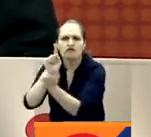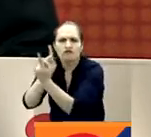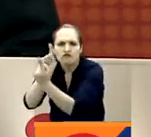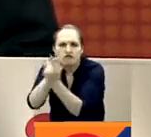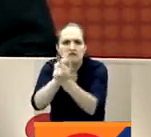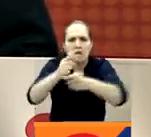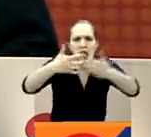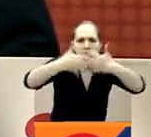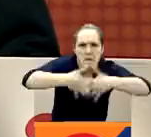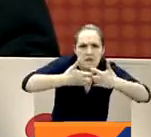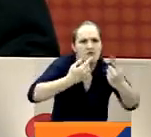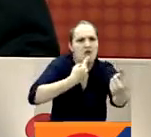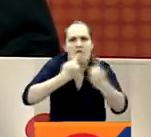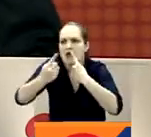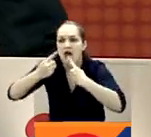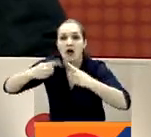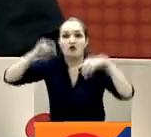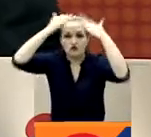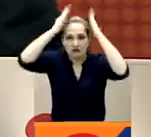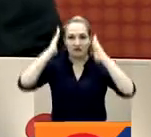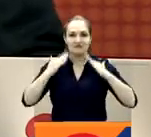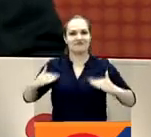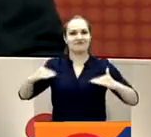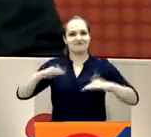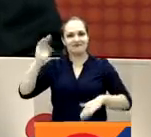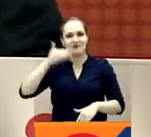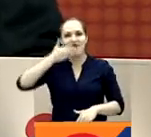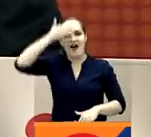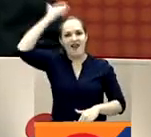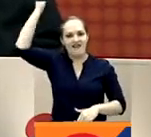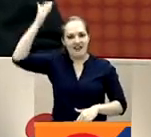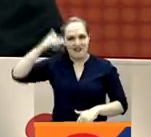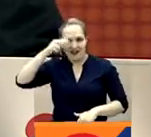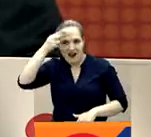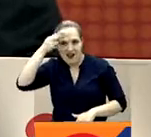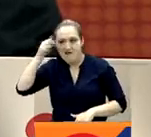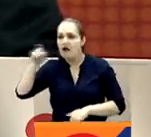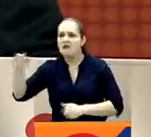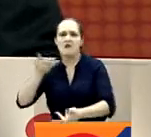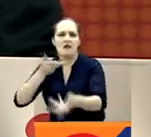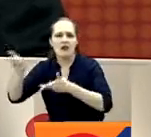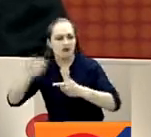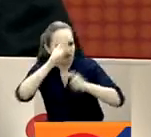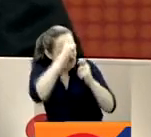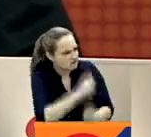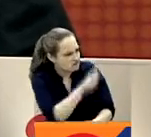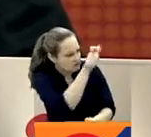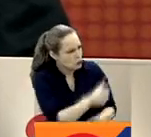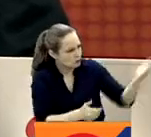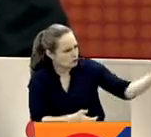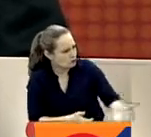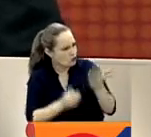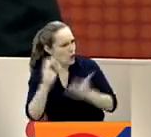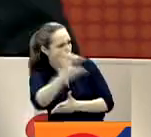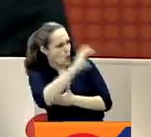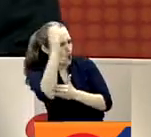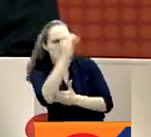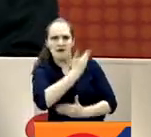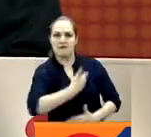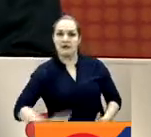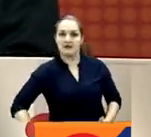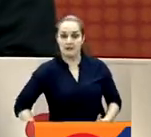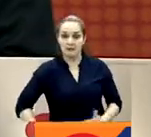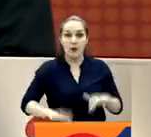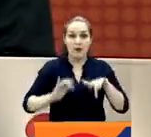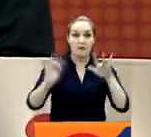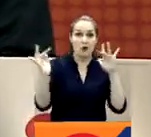Árabes Unidos y los jeques árabes le rindieron un homenaje a nuestro país por ser el invitado de honor a este evento. Nos conectamos a esta hora,